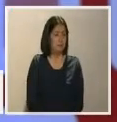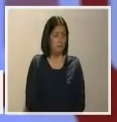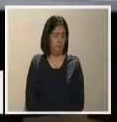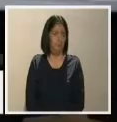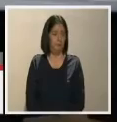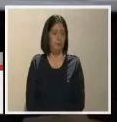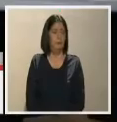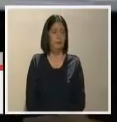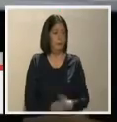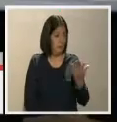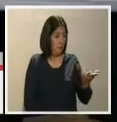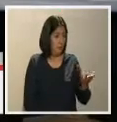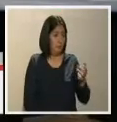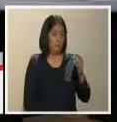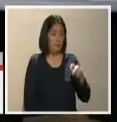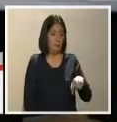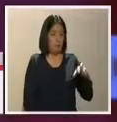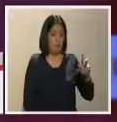Señor Kuczynski.